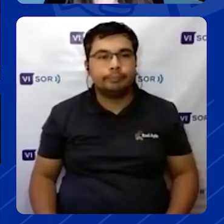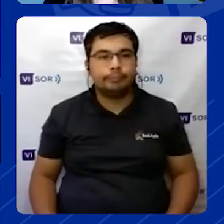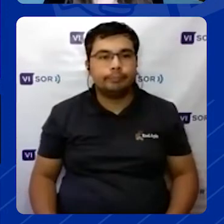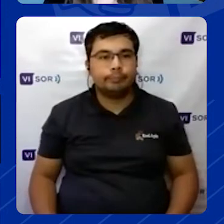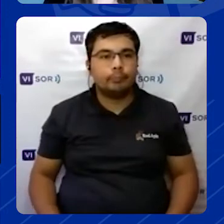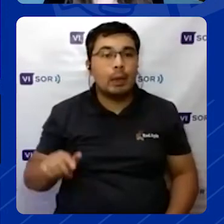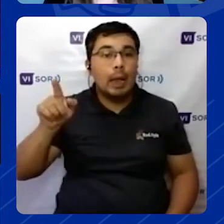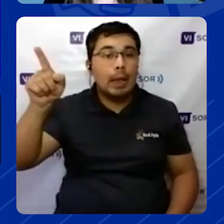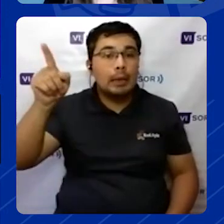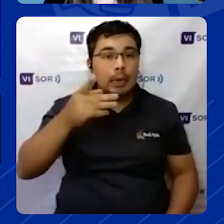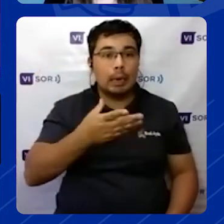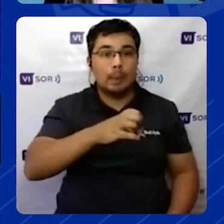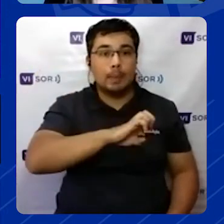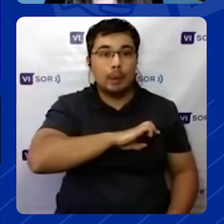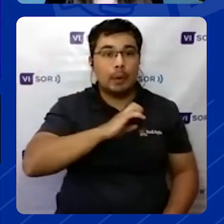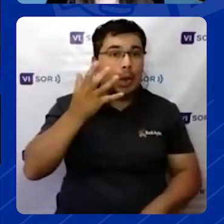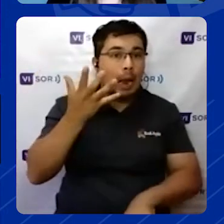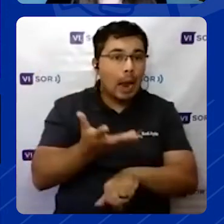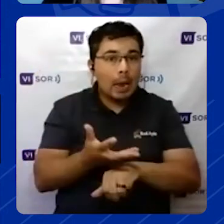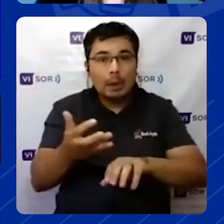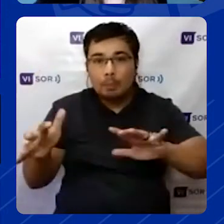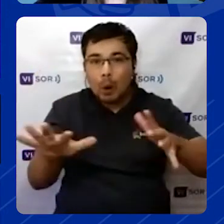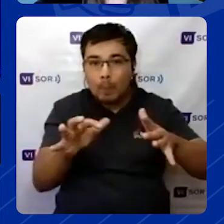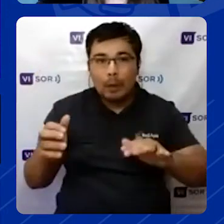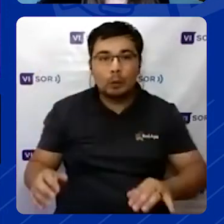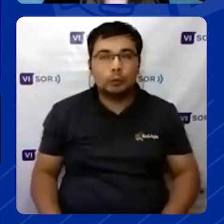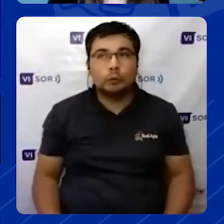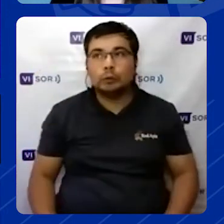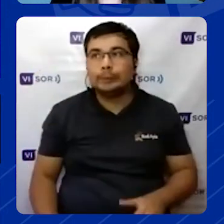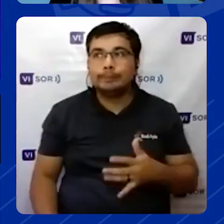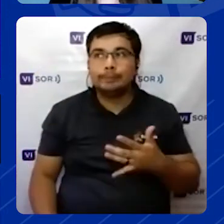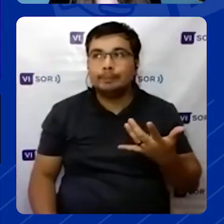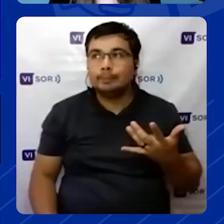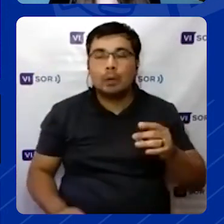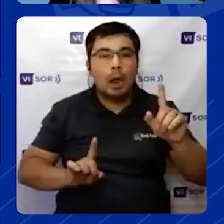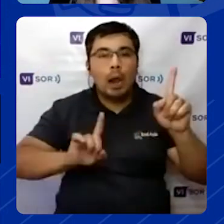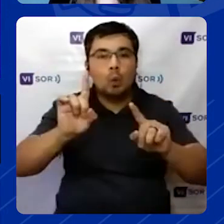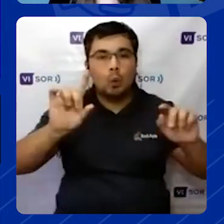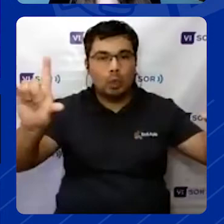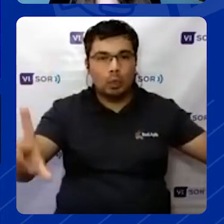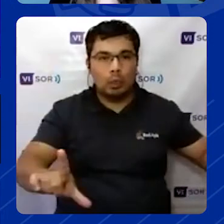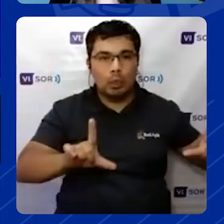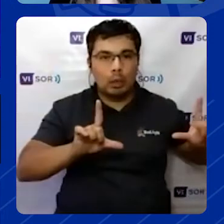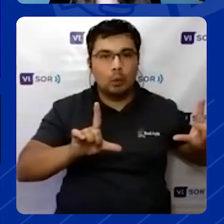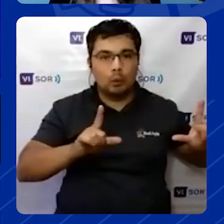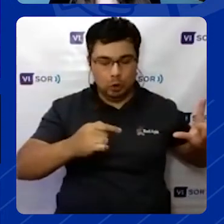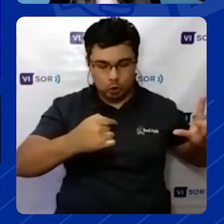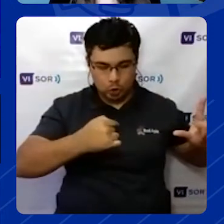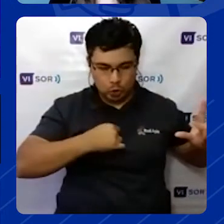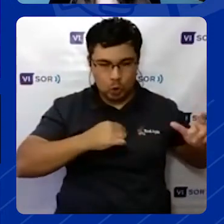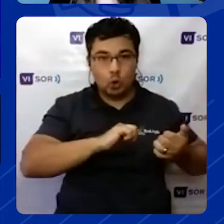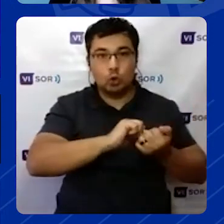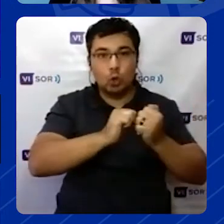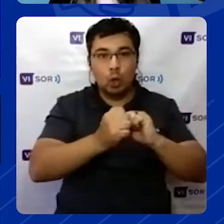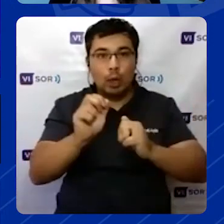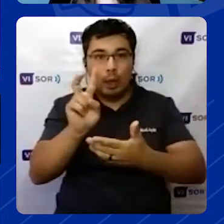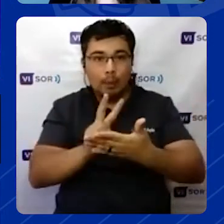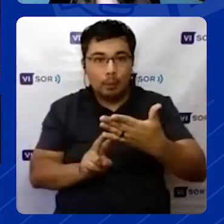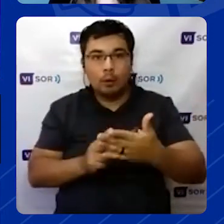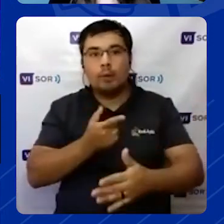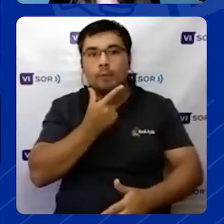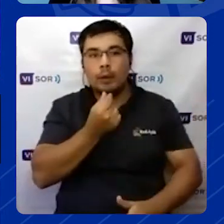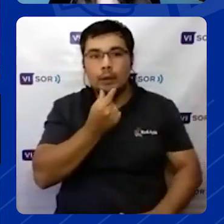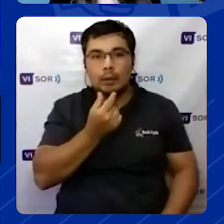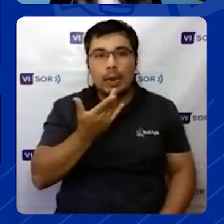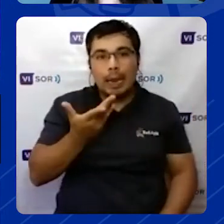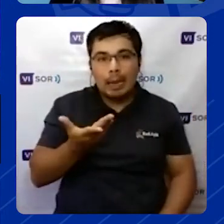España también existe como algún... ¿como algún título, por decirlo así, de yo soy adaptador, está regularizado o también